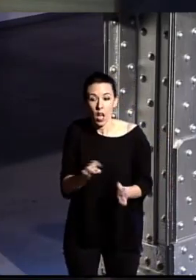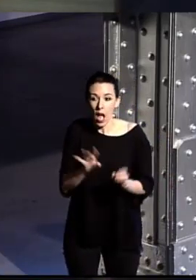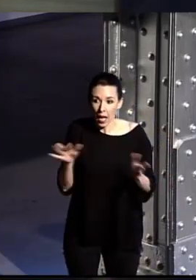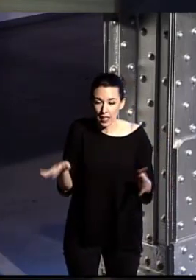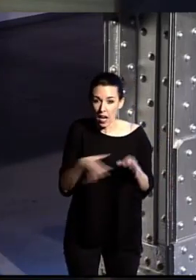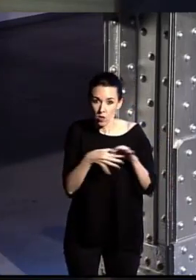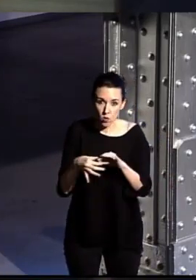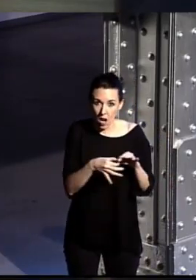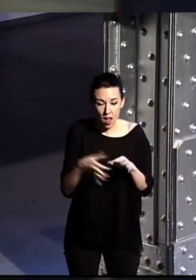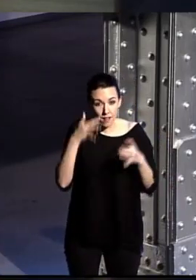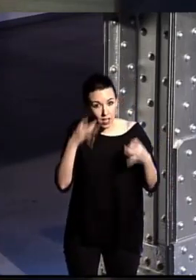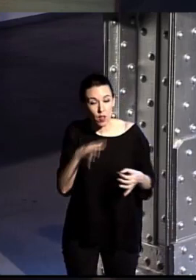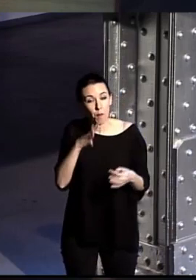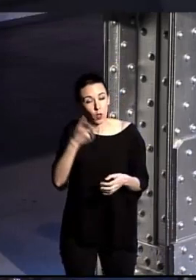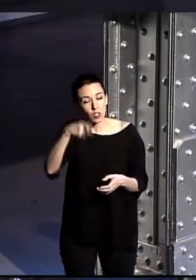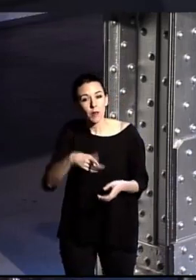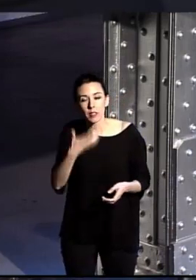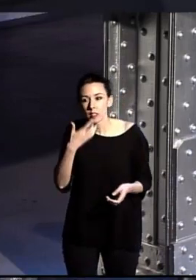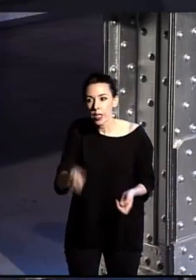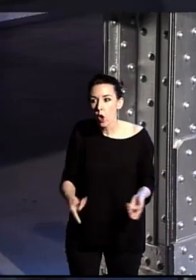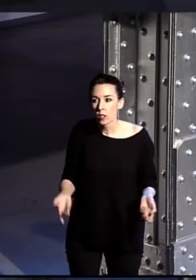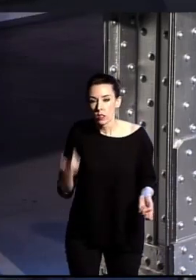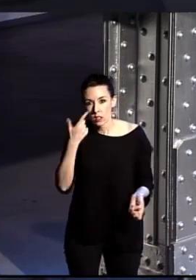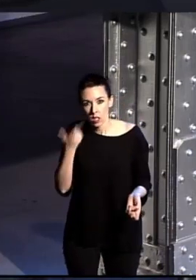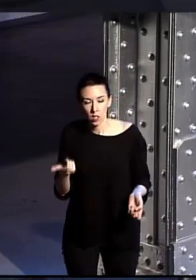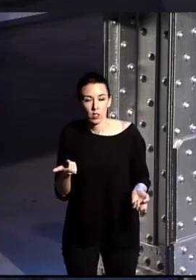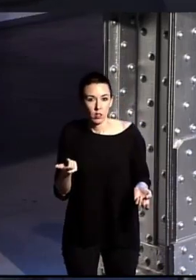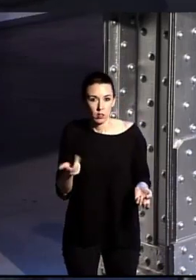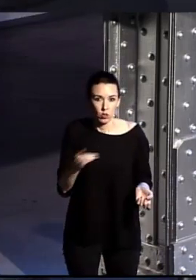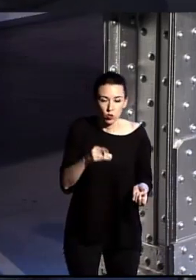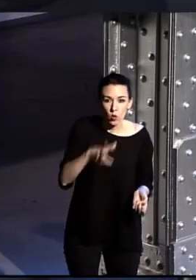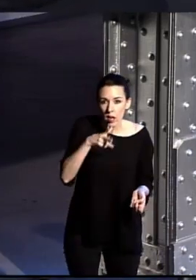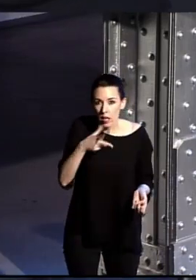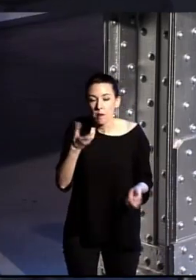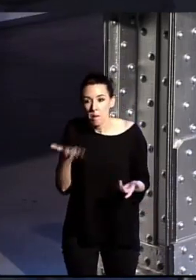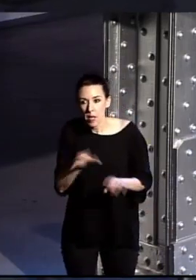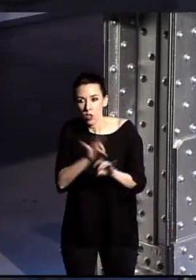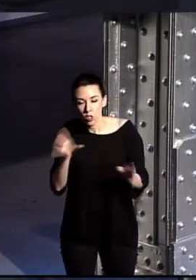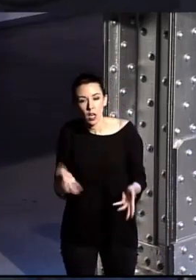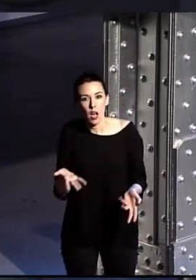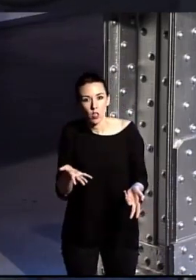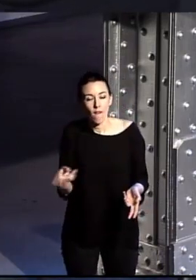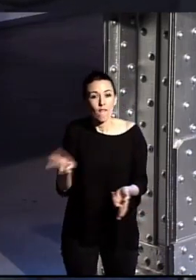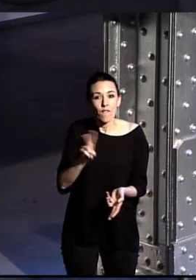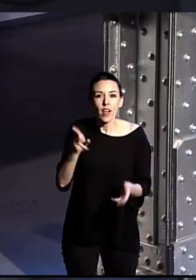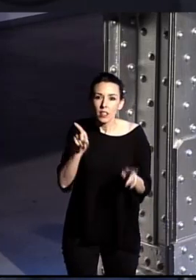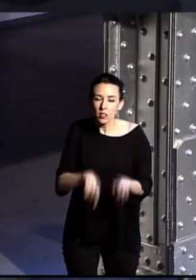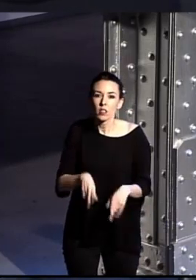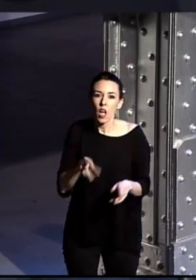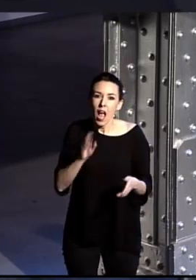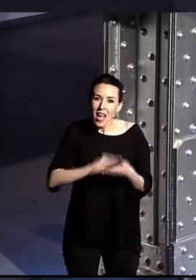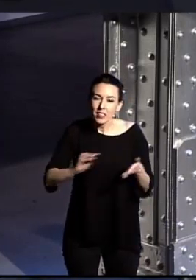muy pegado a la realidad, porque también si no, Dune no. Dune, Herbert, pero claro, Verne es que era un